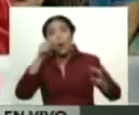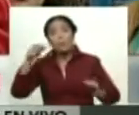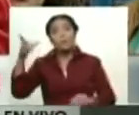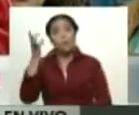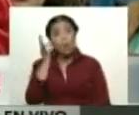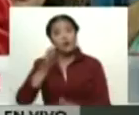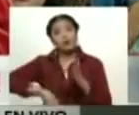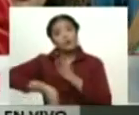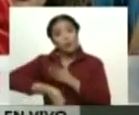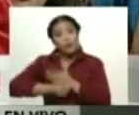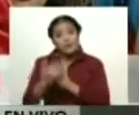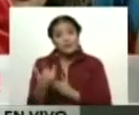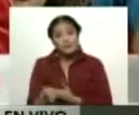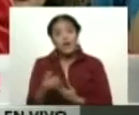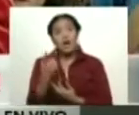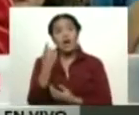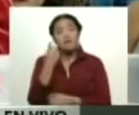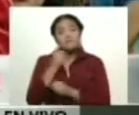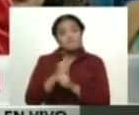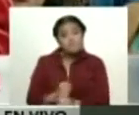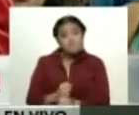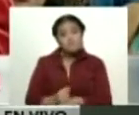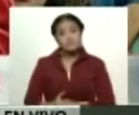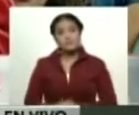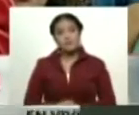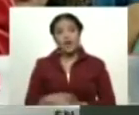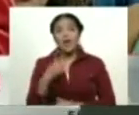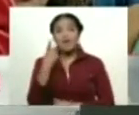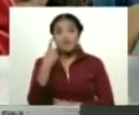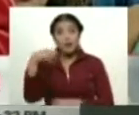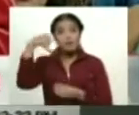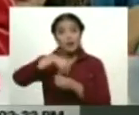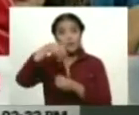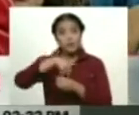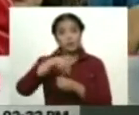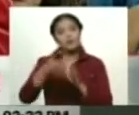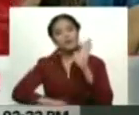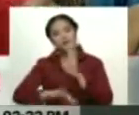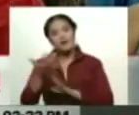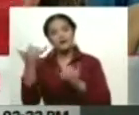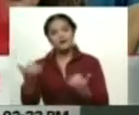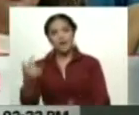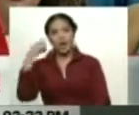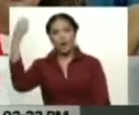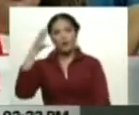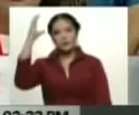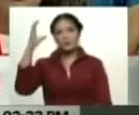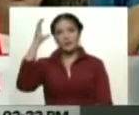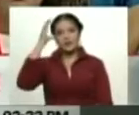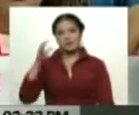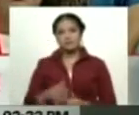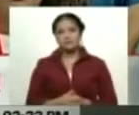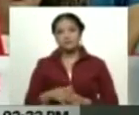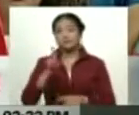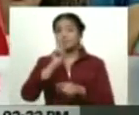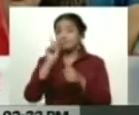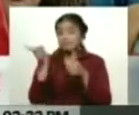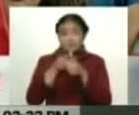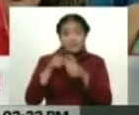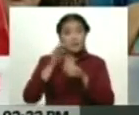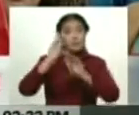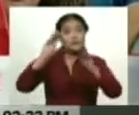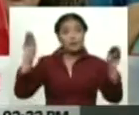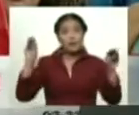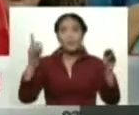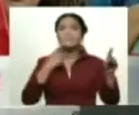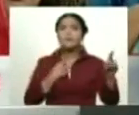que todavía están pendientes de ejercer su voluntad consciente. Ese es el llamado principal que yo hago. Me